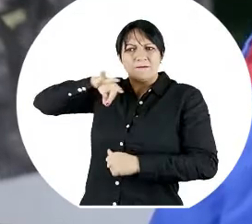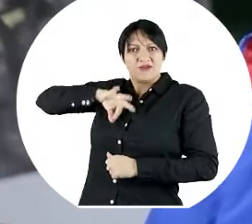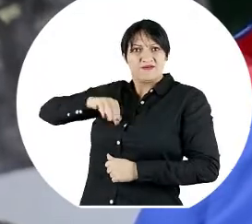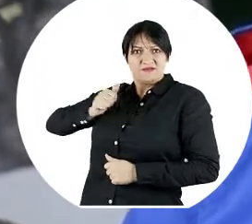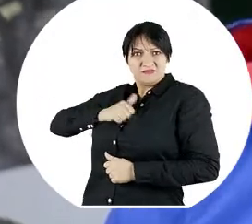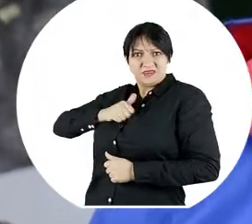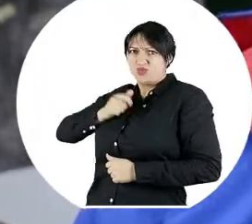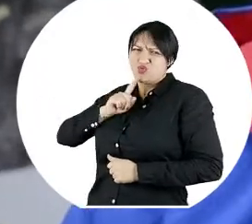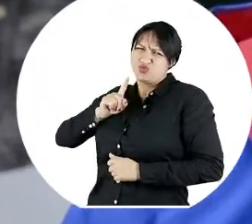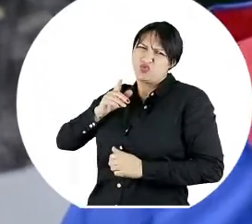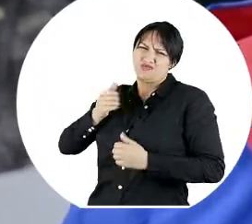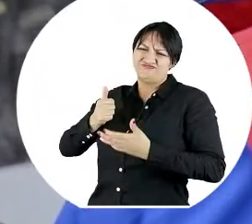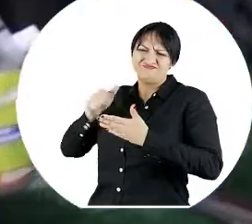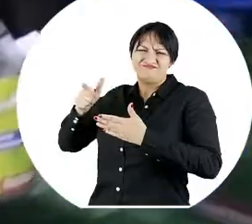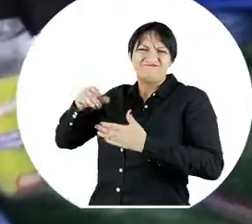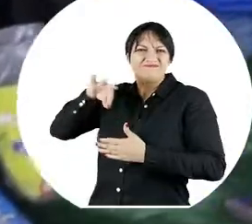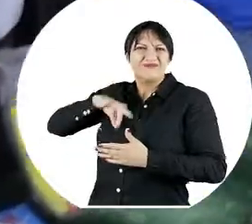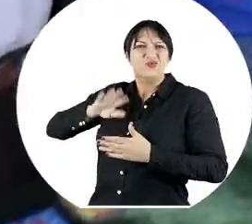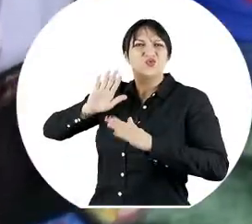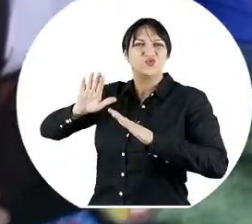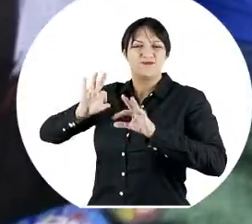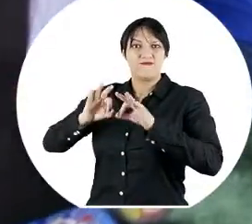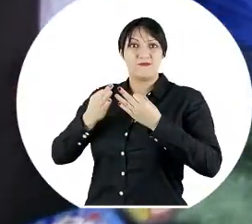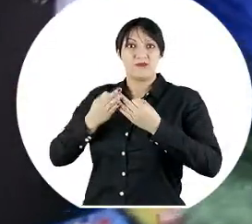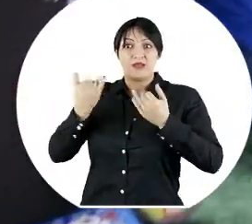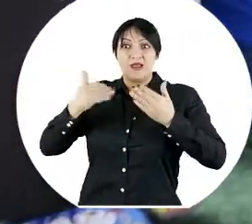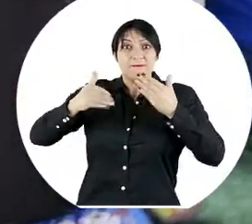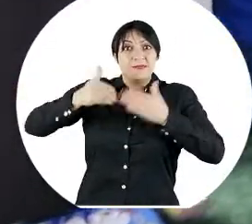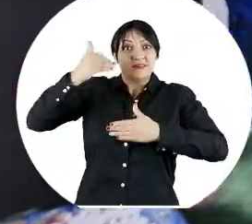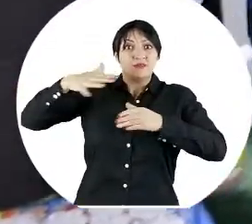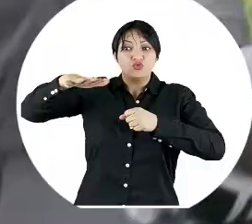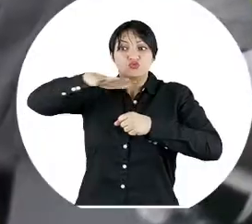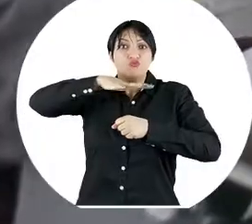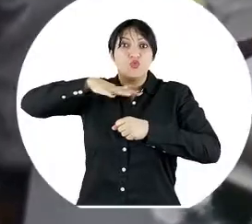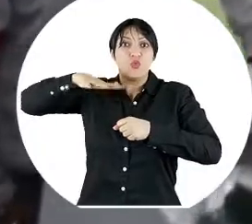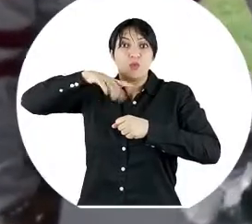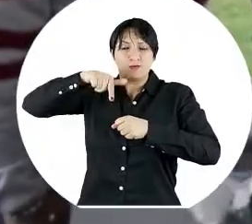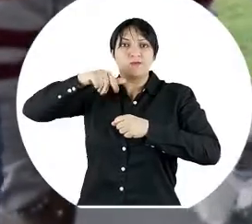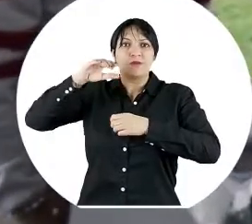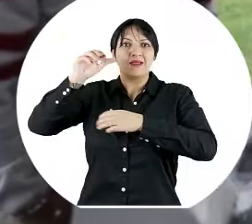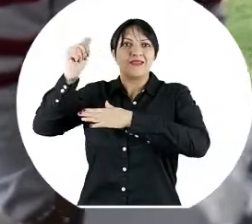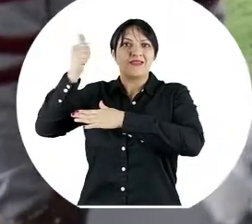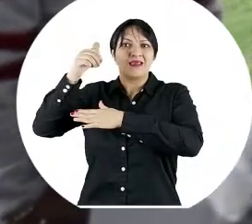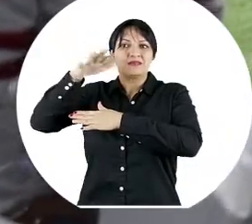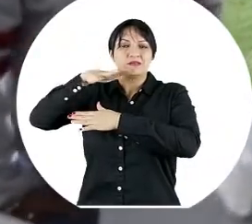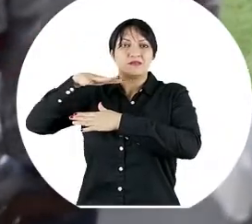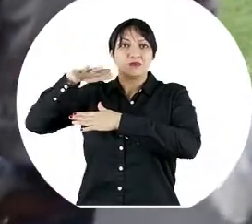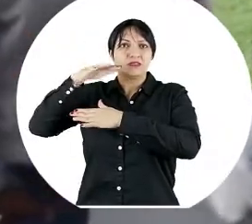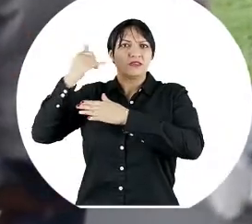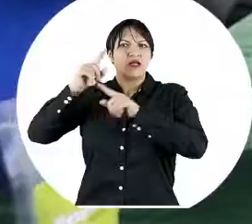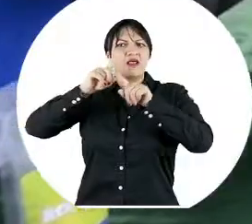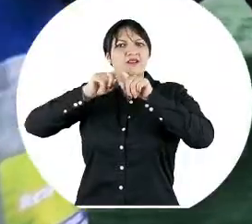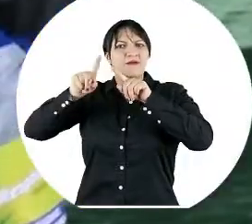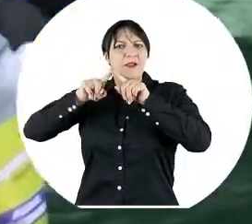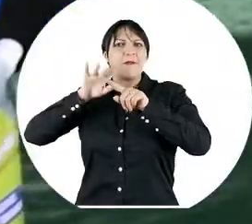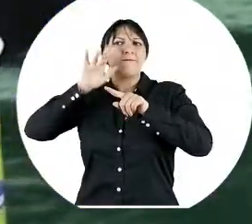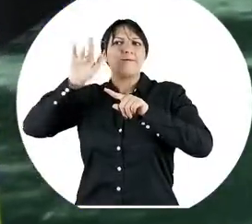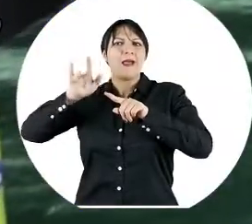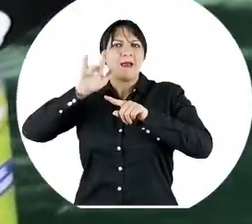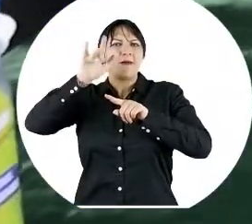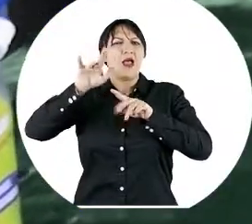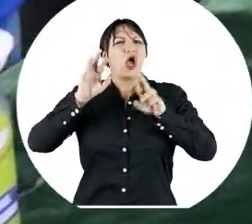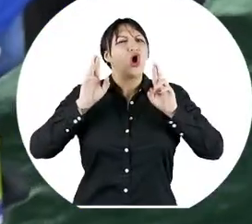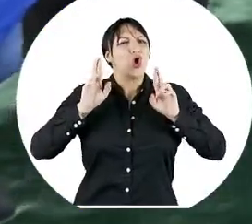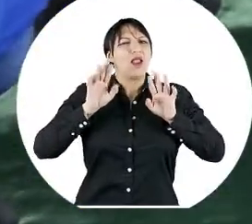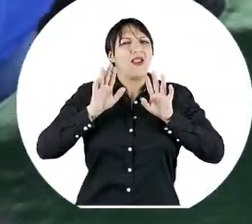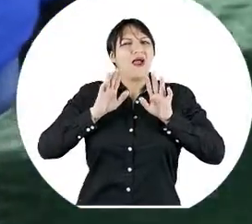algo beneficioso tanto para ellos como para sus familias. Empezamos hoy con Comuna 10. La idea es ir avanzando en las diferentes comunas, también